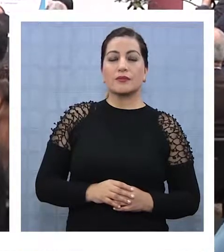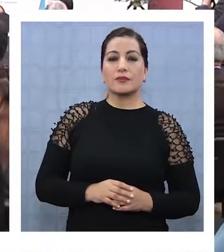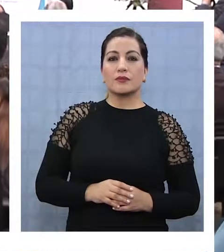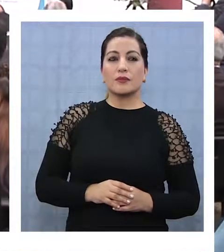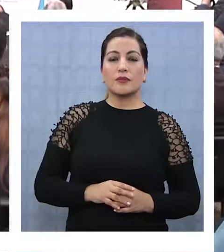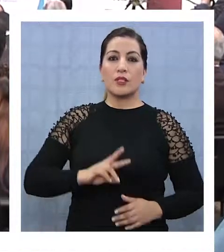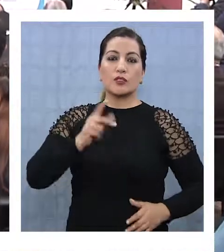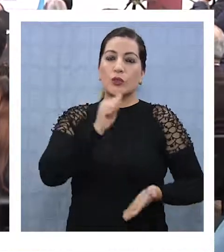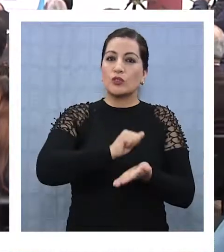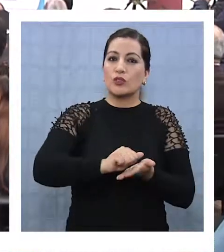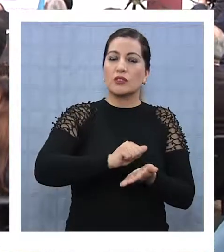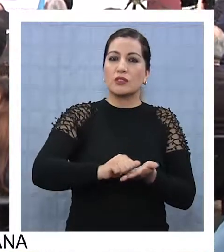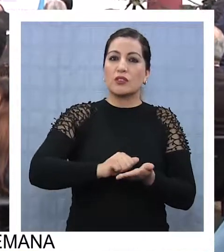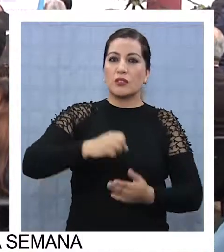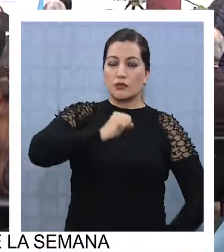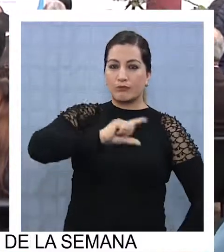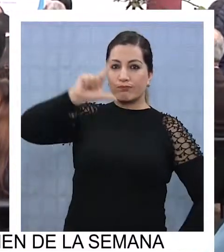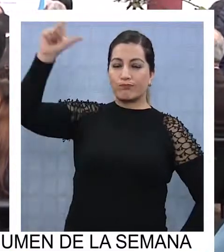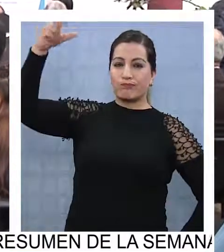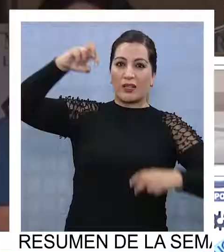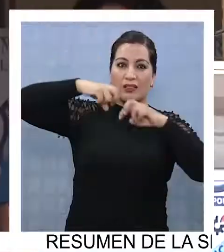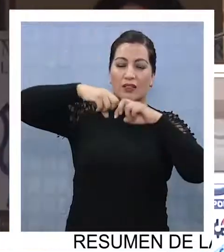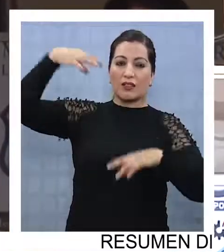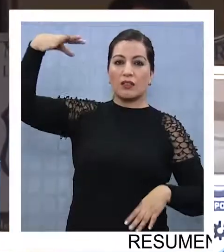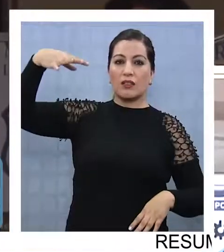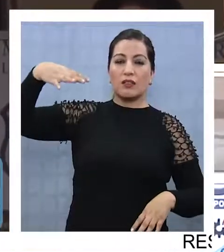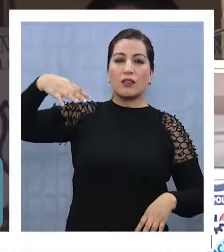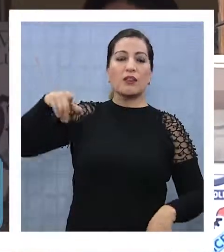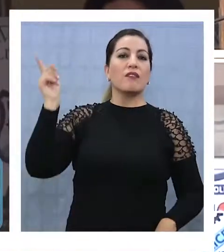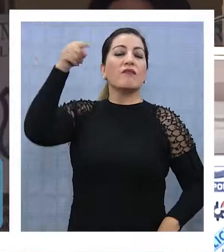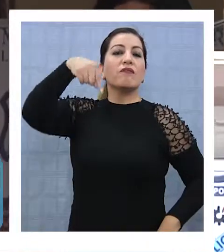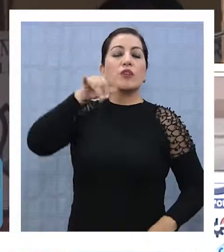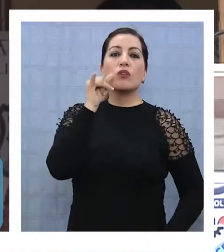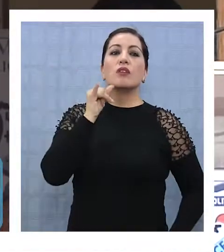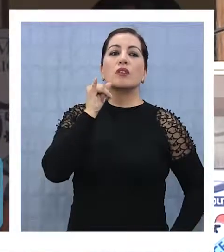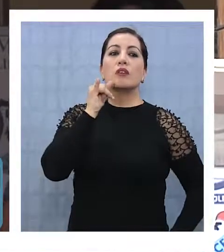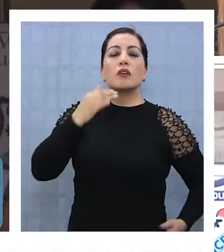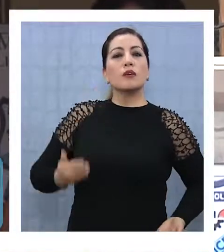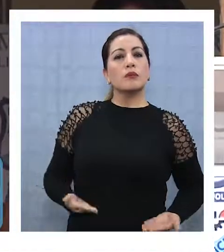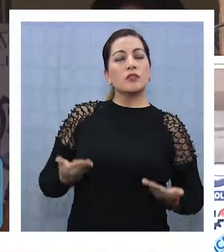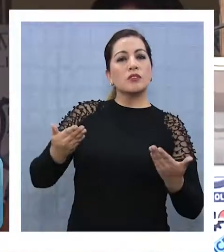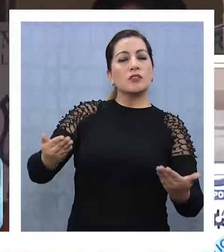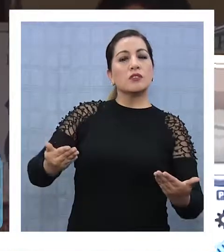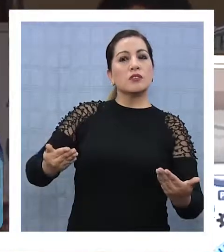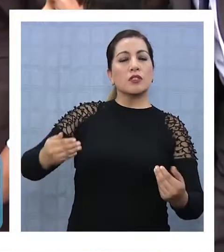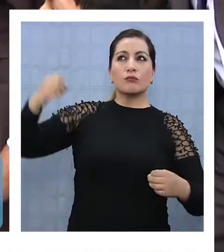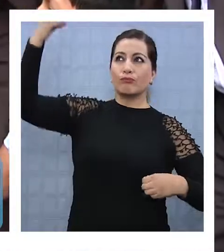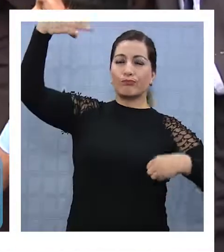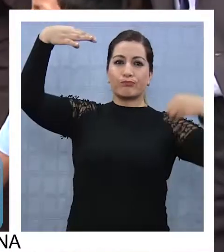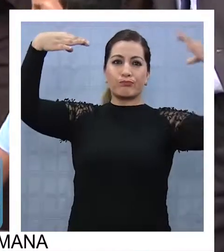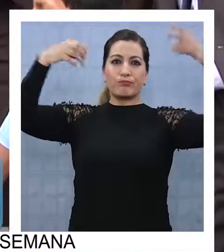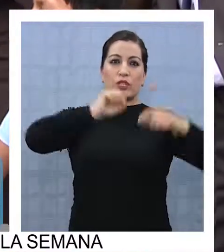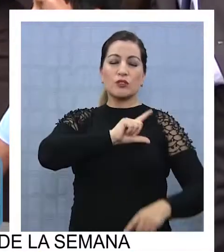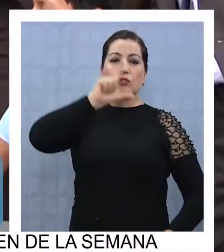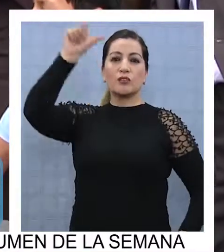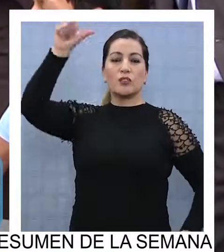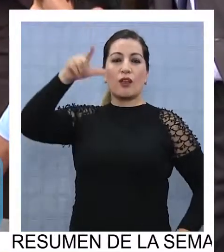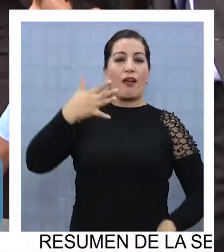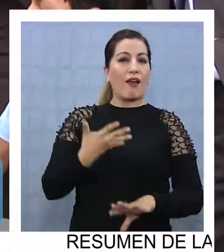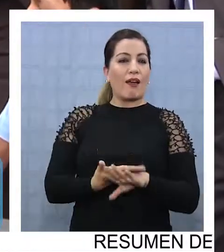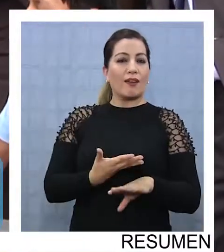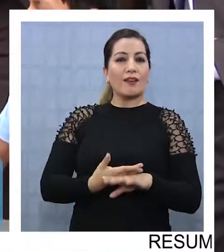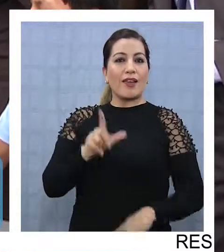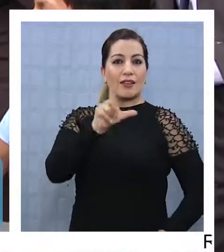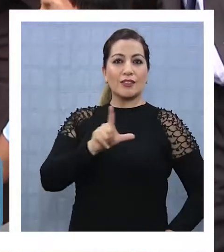El subsecretario de Energía, Ricardo Irarrázaval, llegó hasta Iquique para hacer entrega de paneles solares que estarán en el techo del